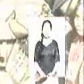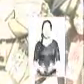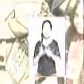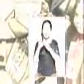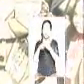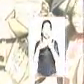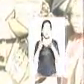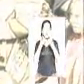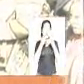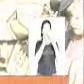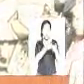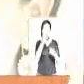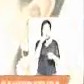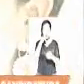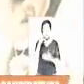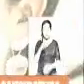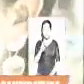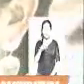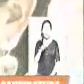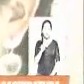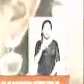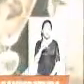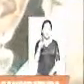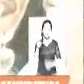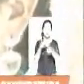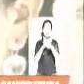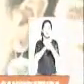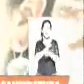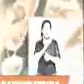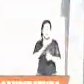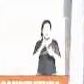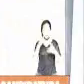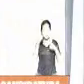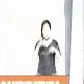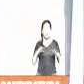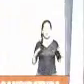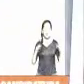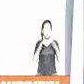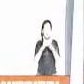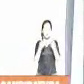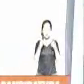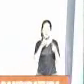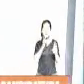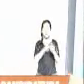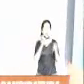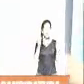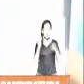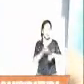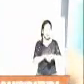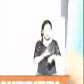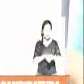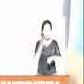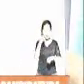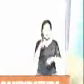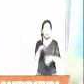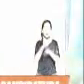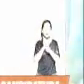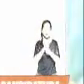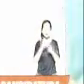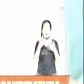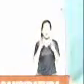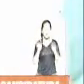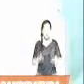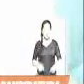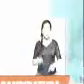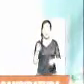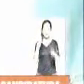Luego de que se denunciara que Virginia Velasco, candidata a primera senaduría por La Paz, de no haber renunciado a tiempo para recibir la candidatura,